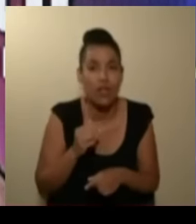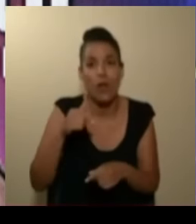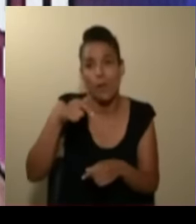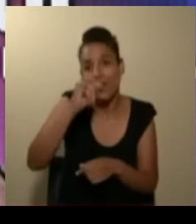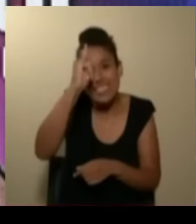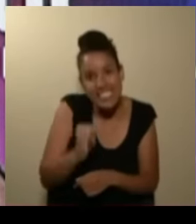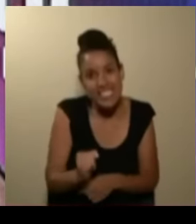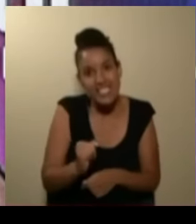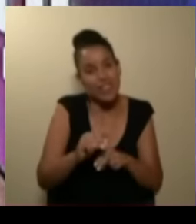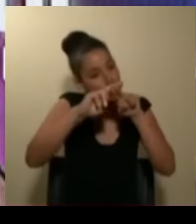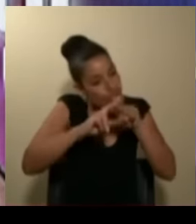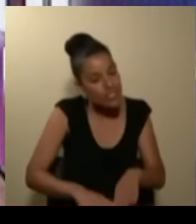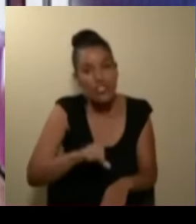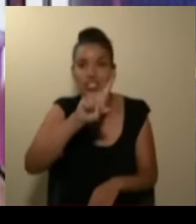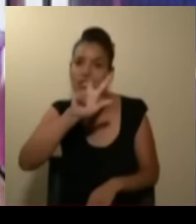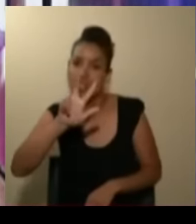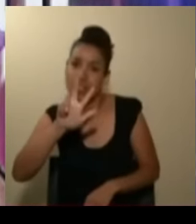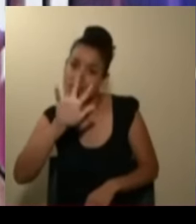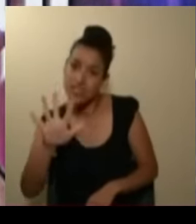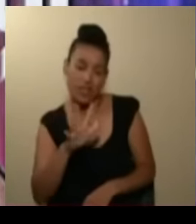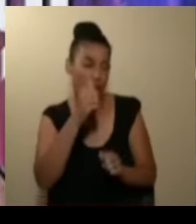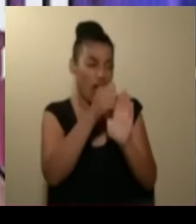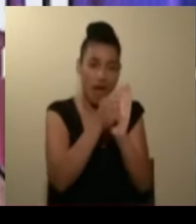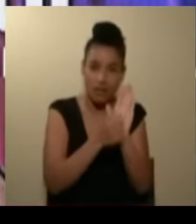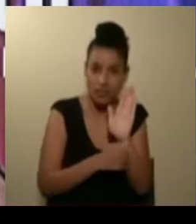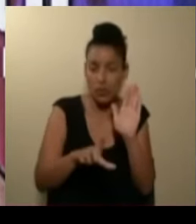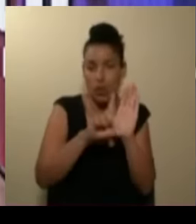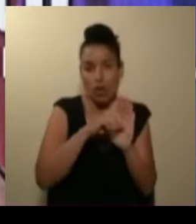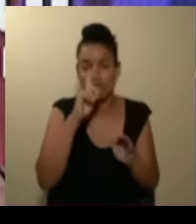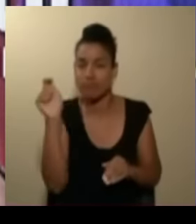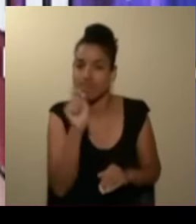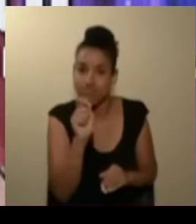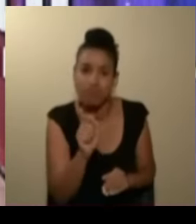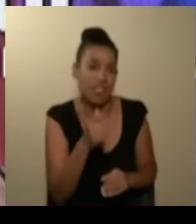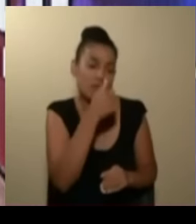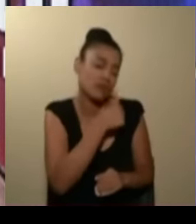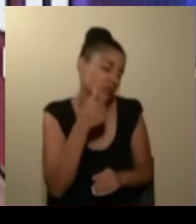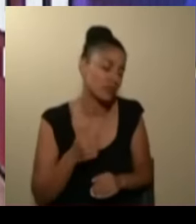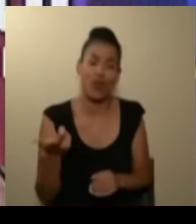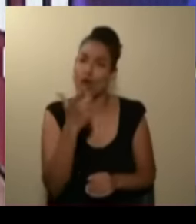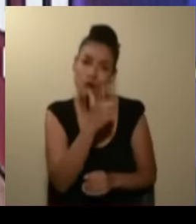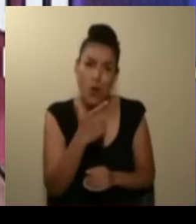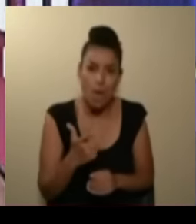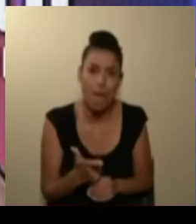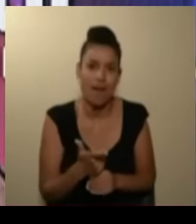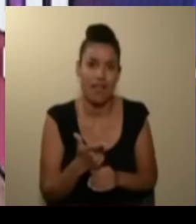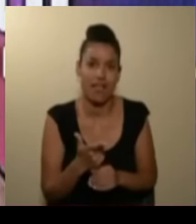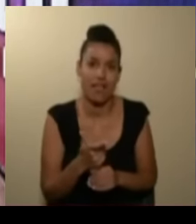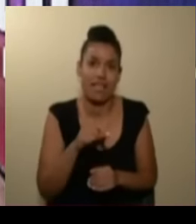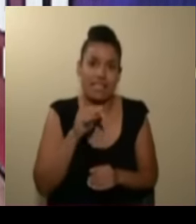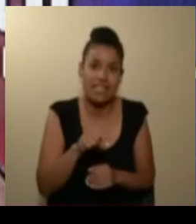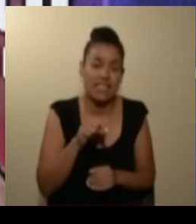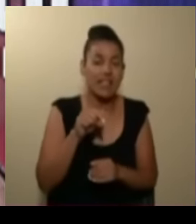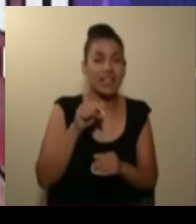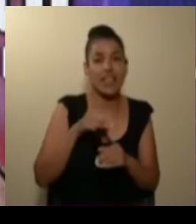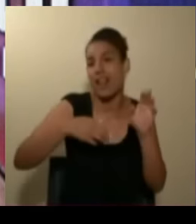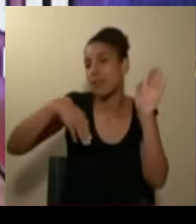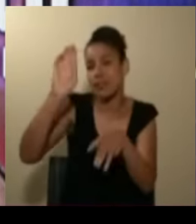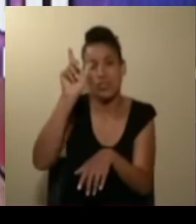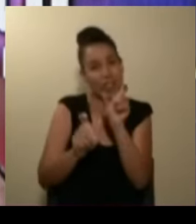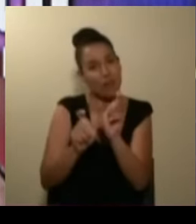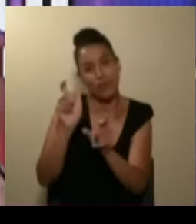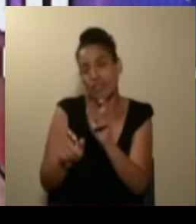la derogación de estos artículos que, reitero, no solucionan los problemas de la gente, perjudican en muchos casos a la mayoría